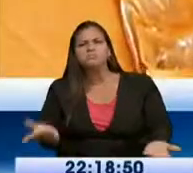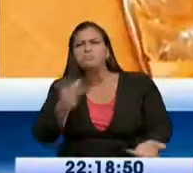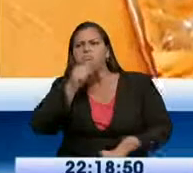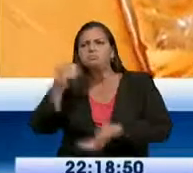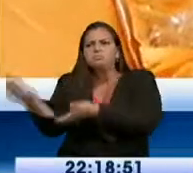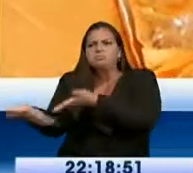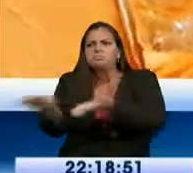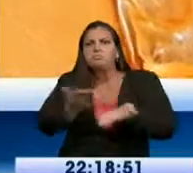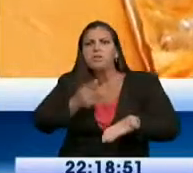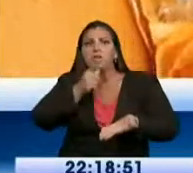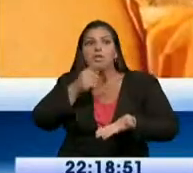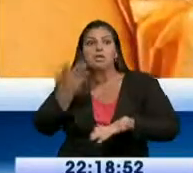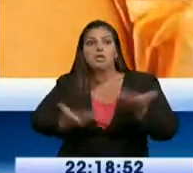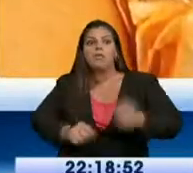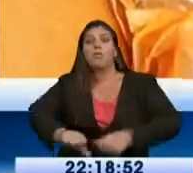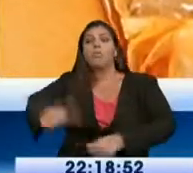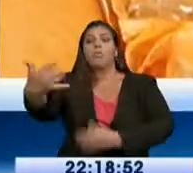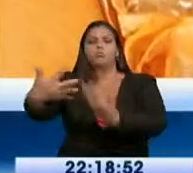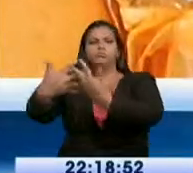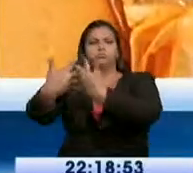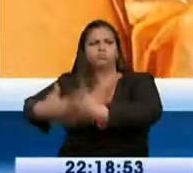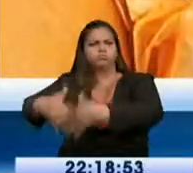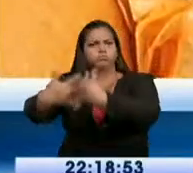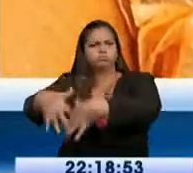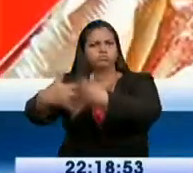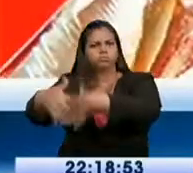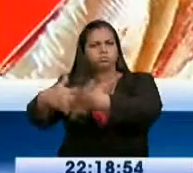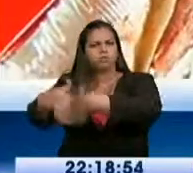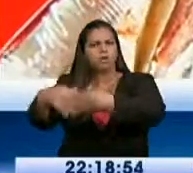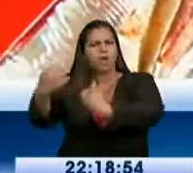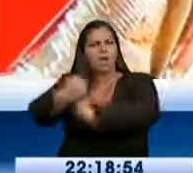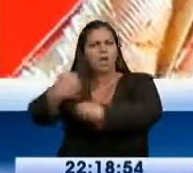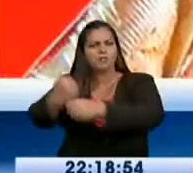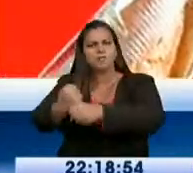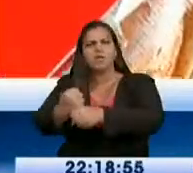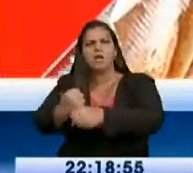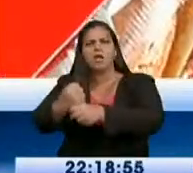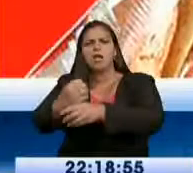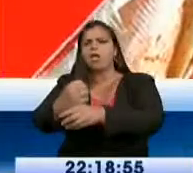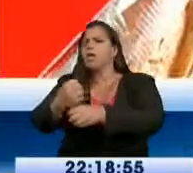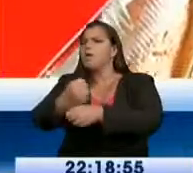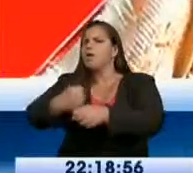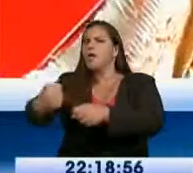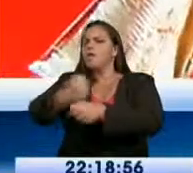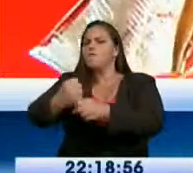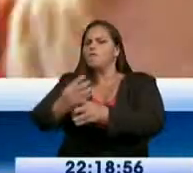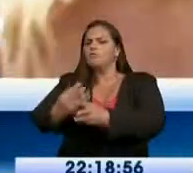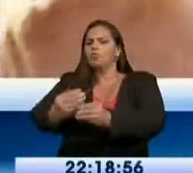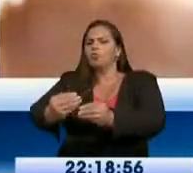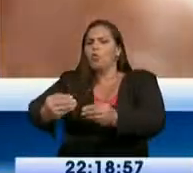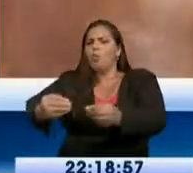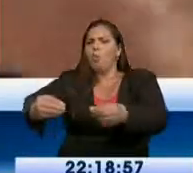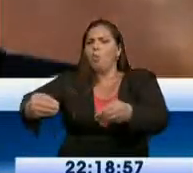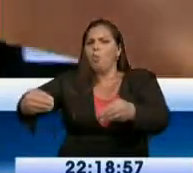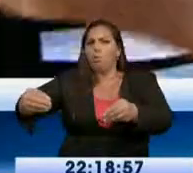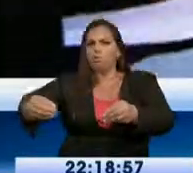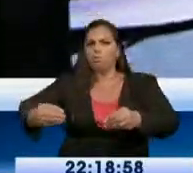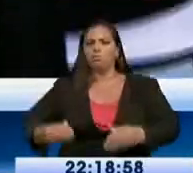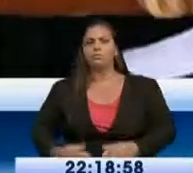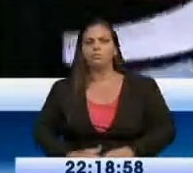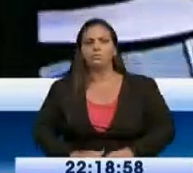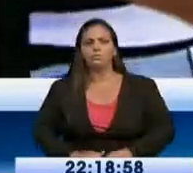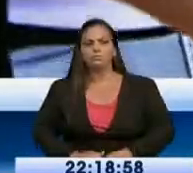es de alguna fábrica clandestina donde procesan el café y lo refinan para el respectivo envase. Lo que se ha encontrado